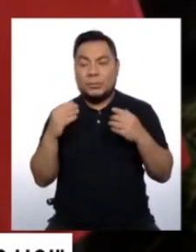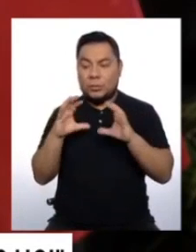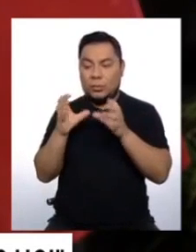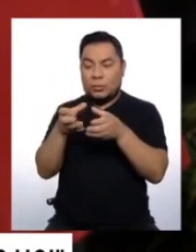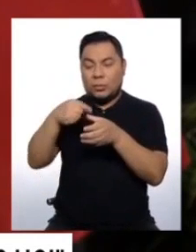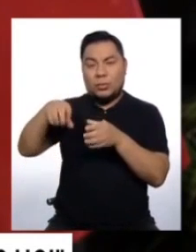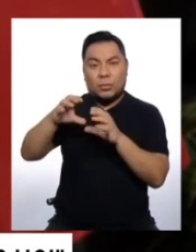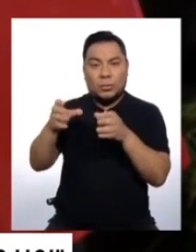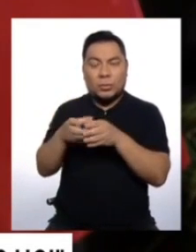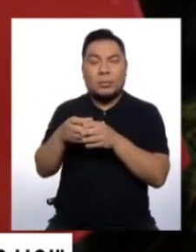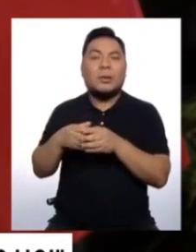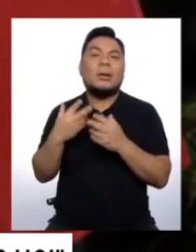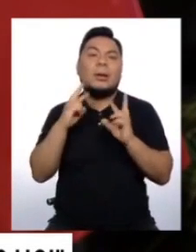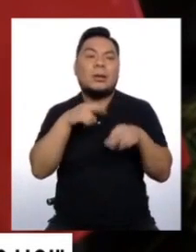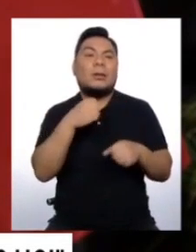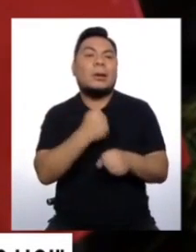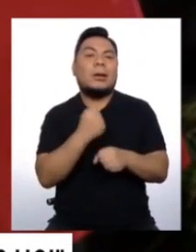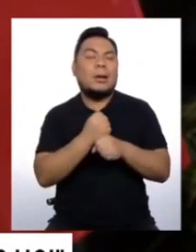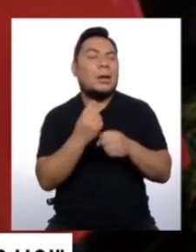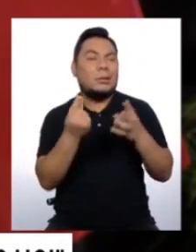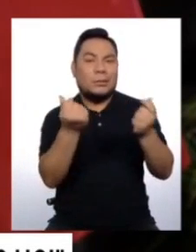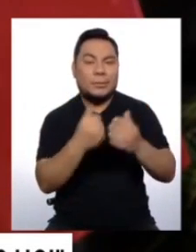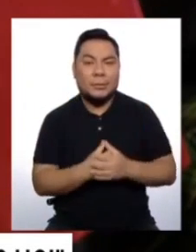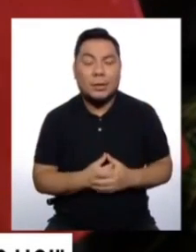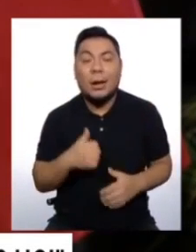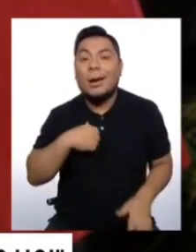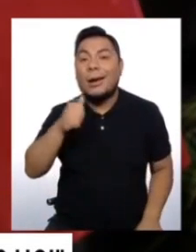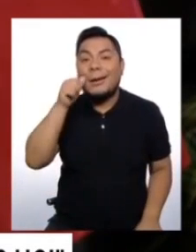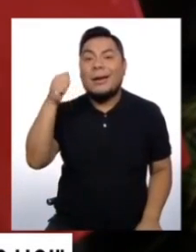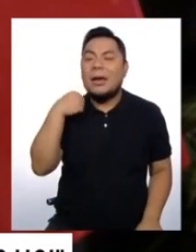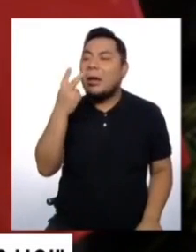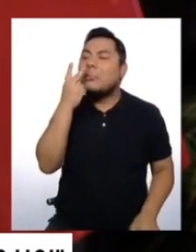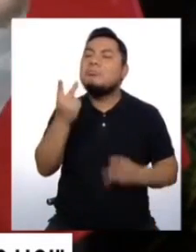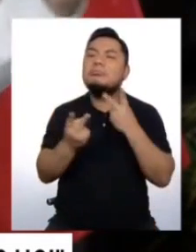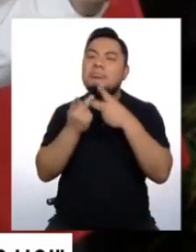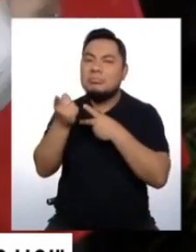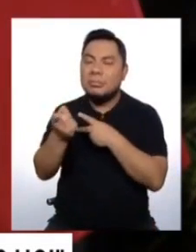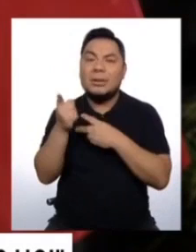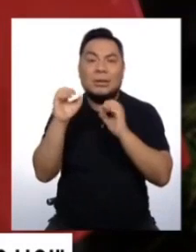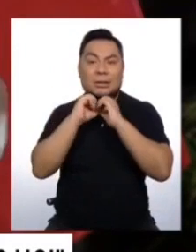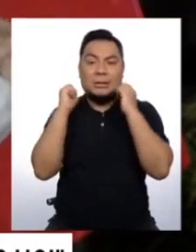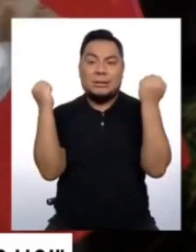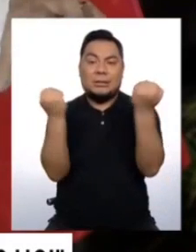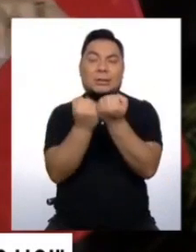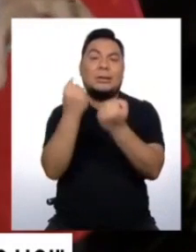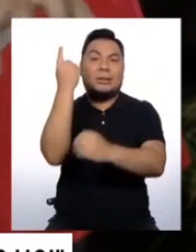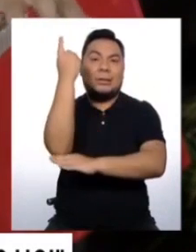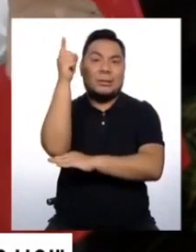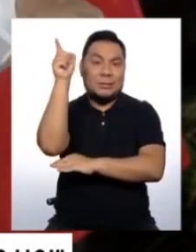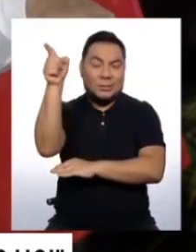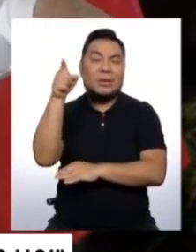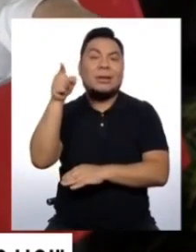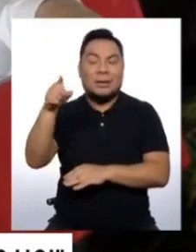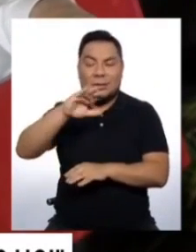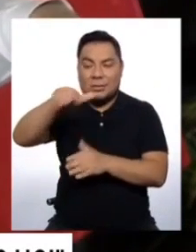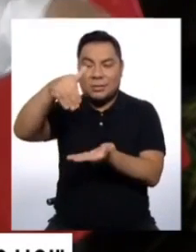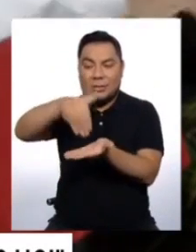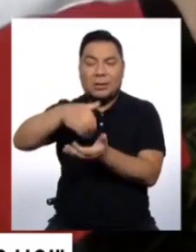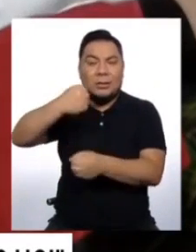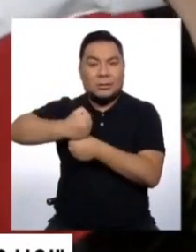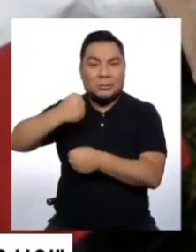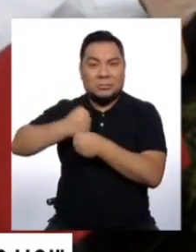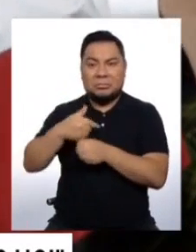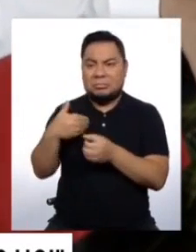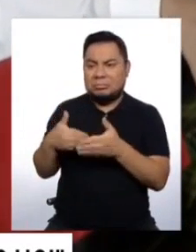respuesta rápida. Ayer los visité. Estuve en el Estadio Nacional, donde es su centro de operaciones,